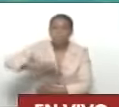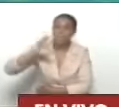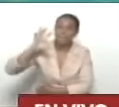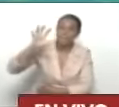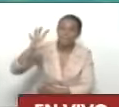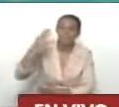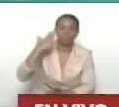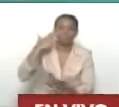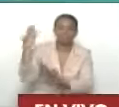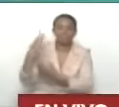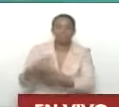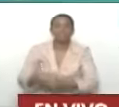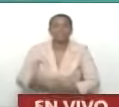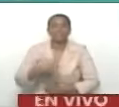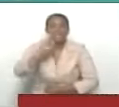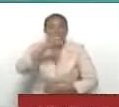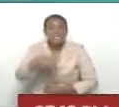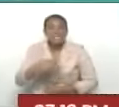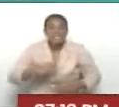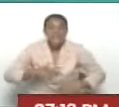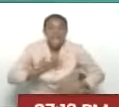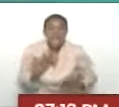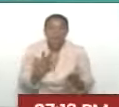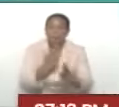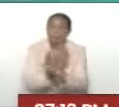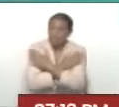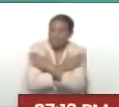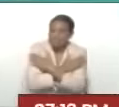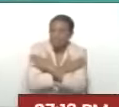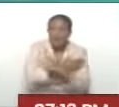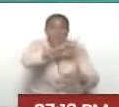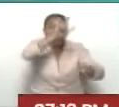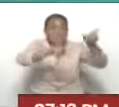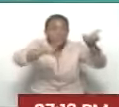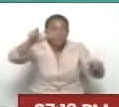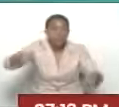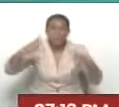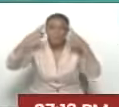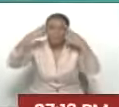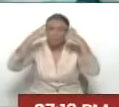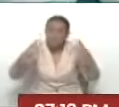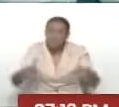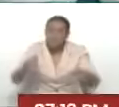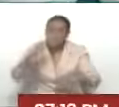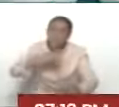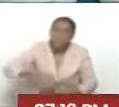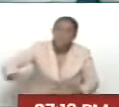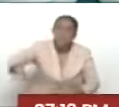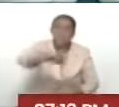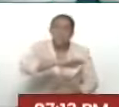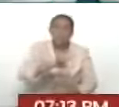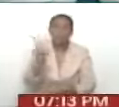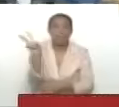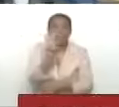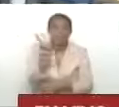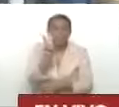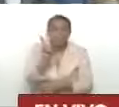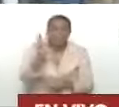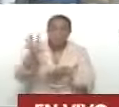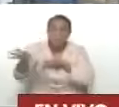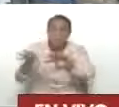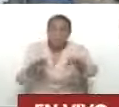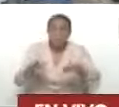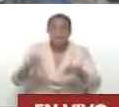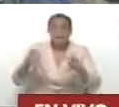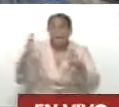querida. Quiero felicitar a los cultores y cultoras de todo el país que estuvieron en la región capital, Caracas,